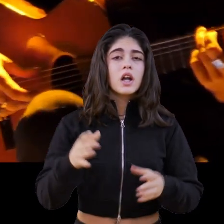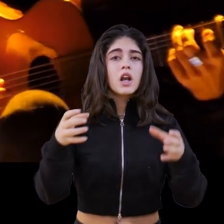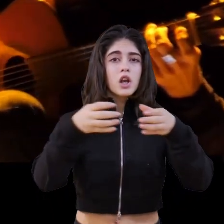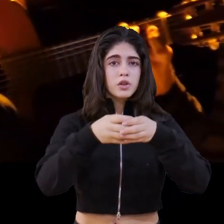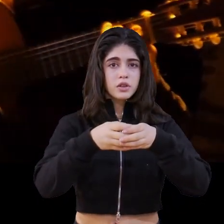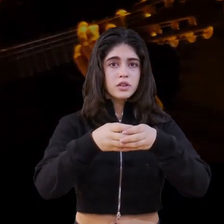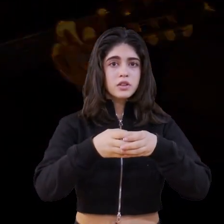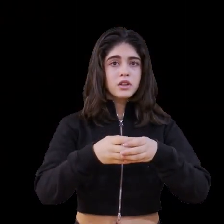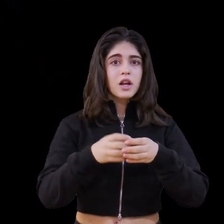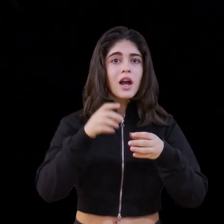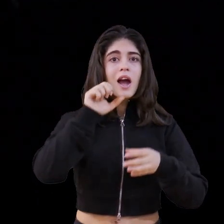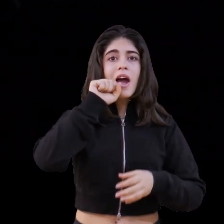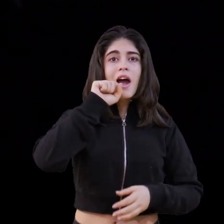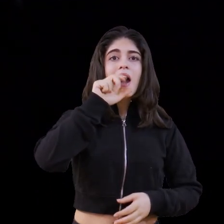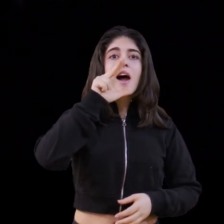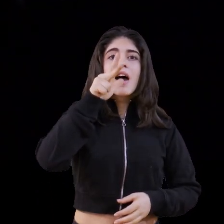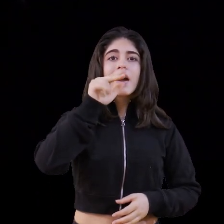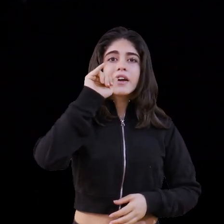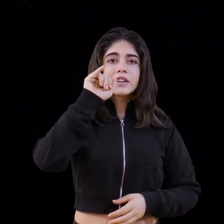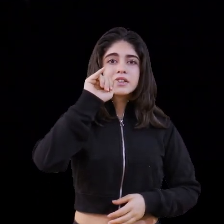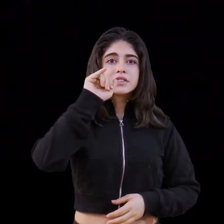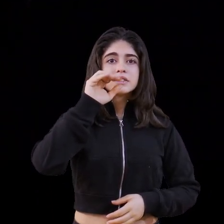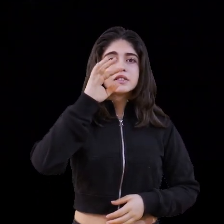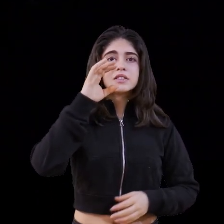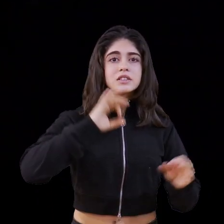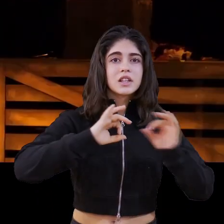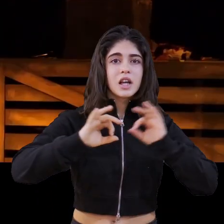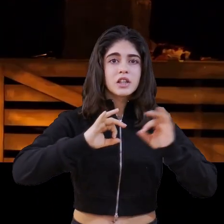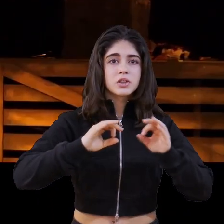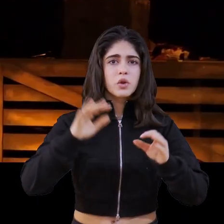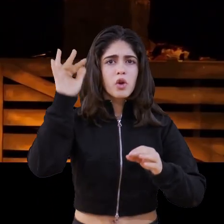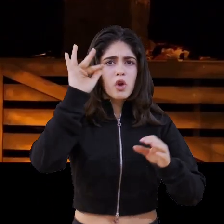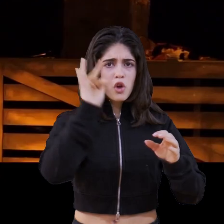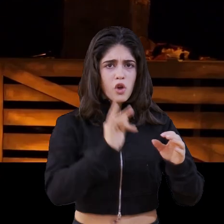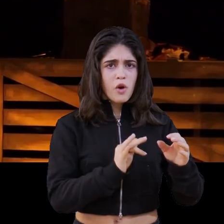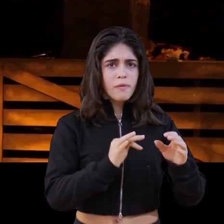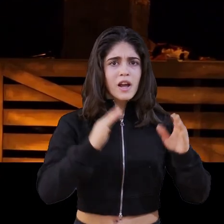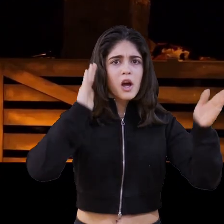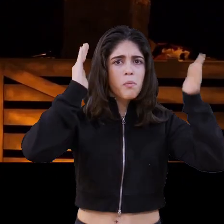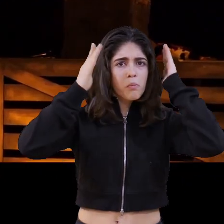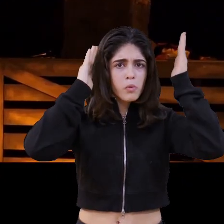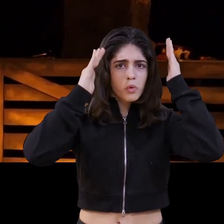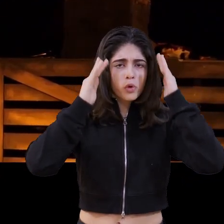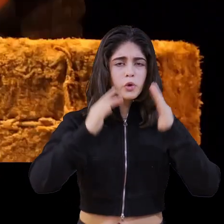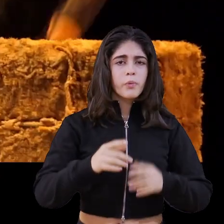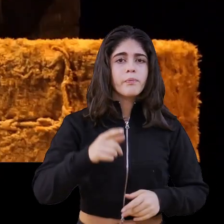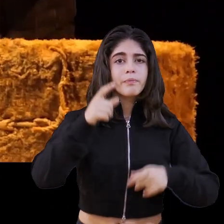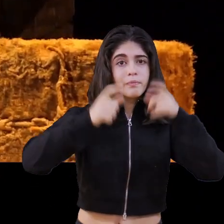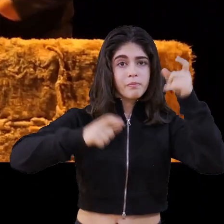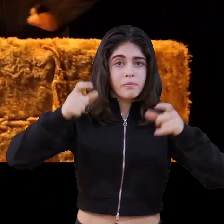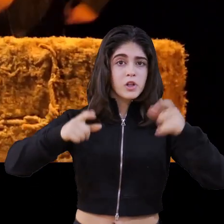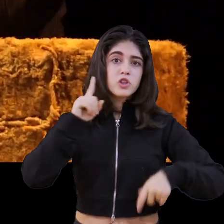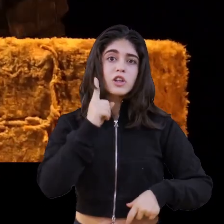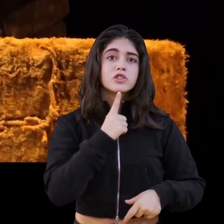accesible para personas sordas. Carlos Hipólito protagoniza esta trágica comedia inspirada en las obras maestras de la